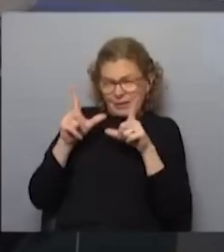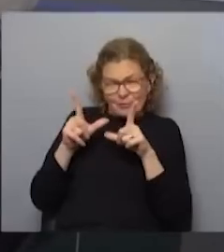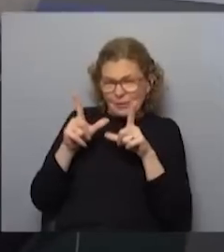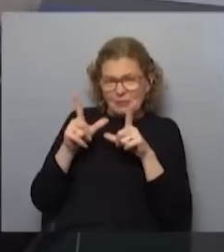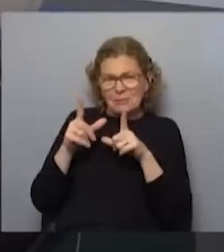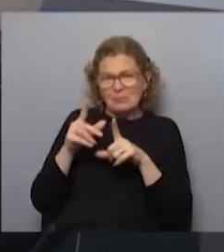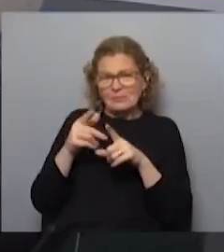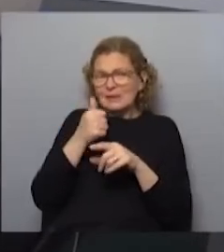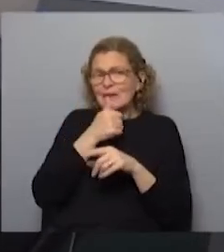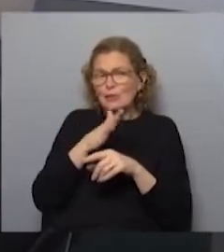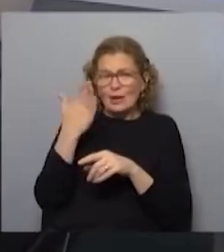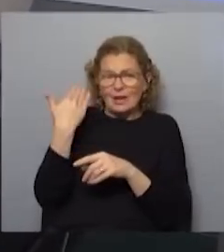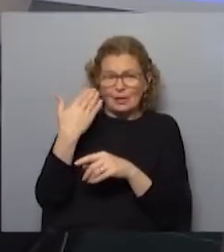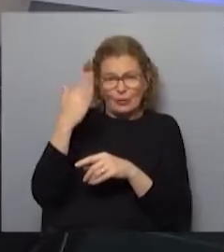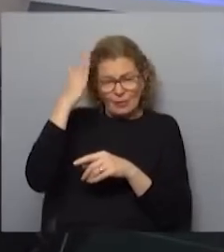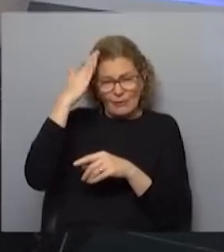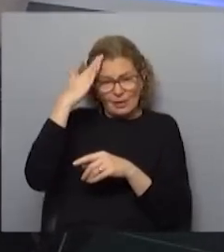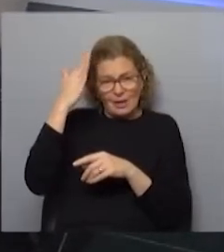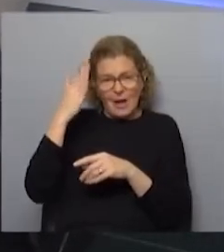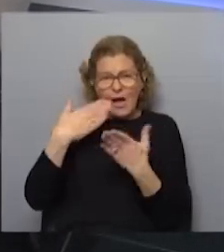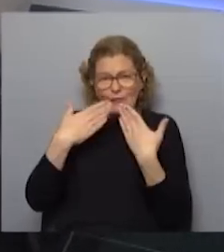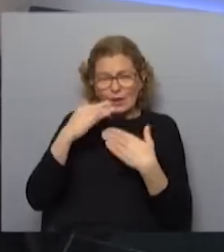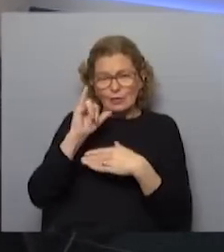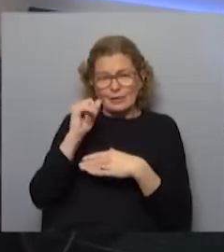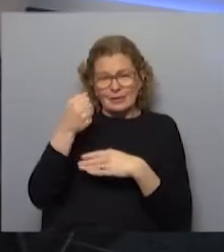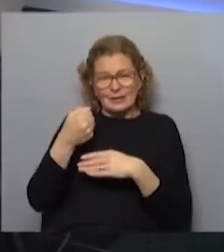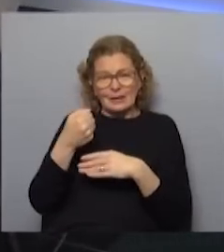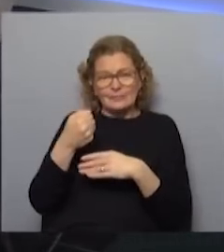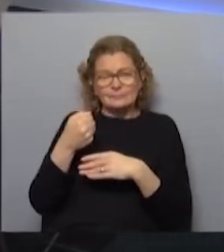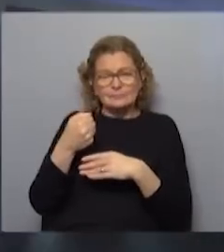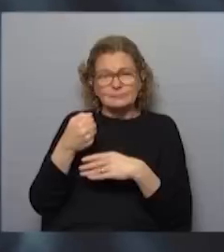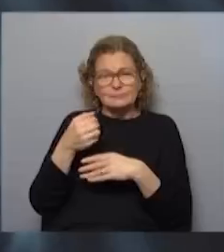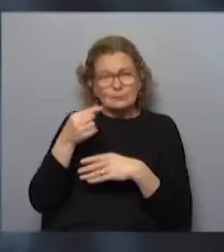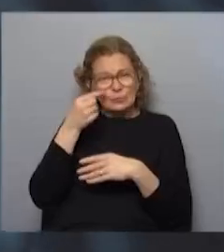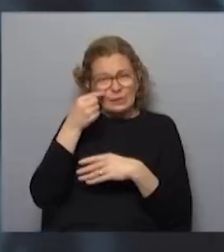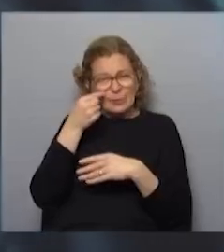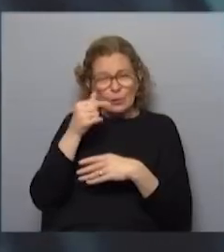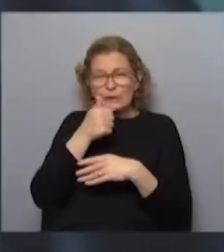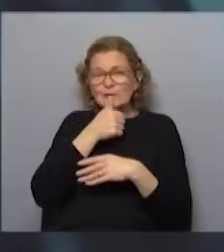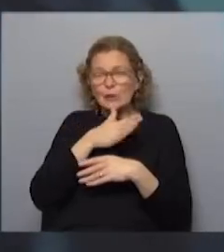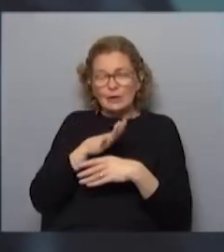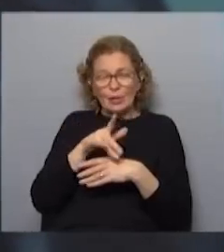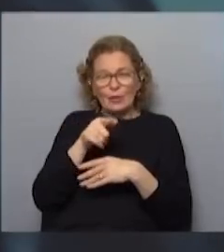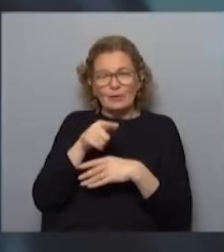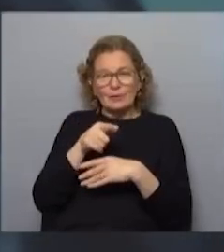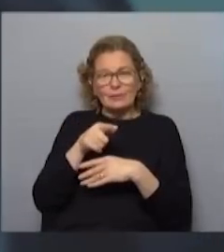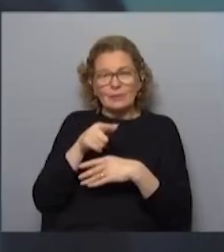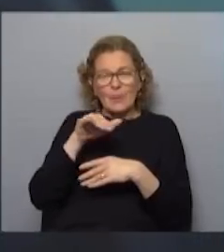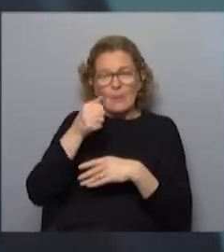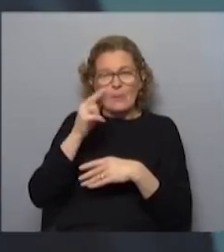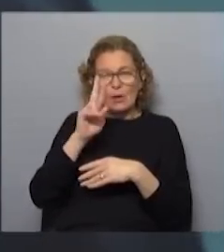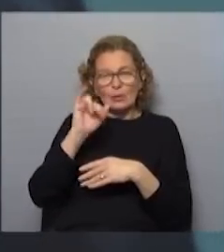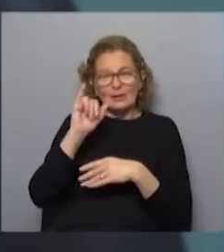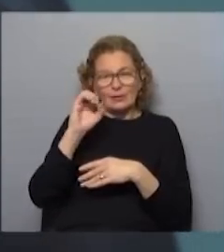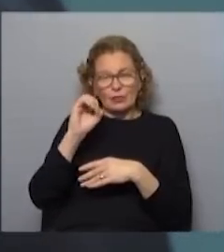en función de la historia anterior no hablando de la Cia un toquecito con un testimonio del historiador unas palabras del historiador Mauricio